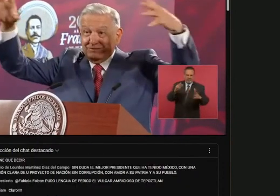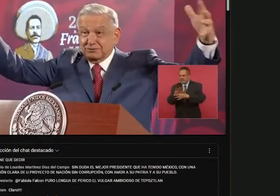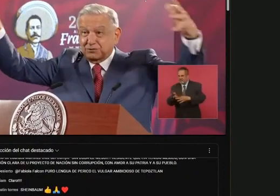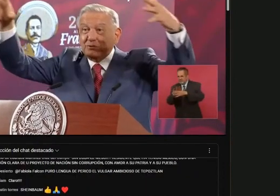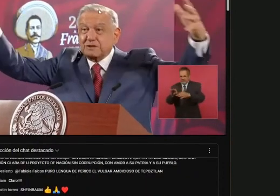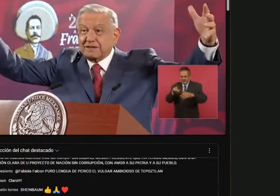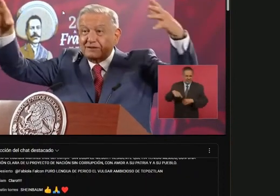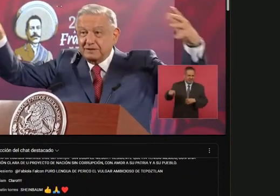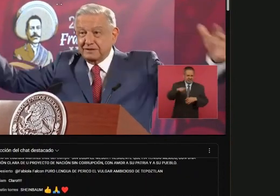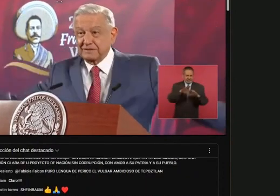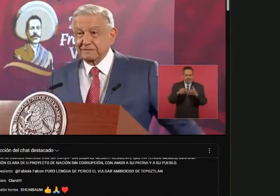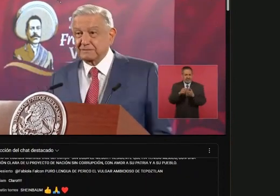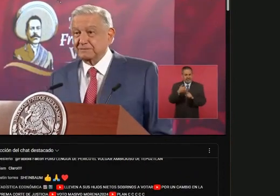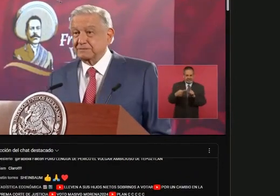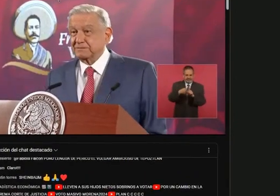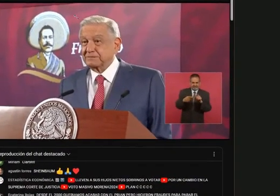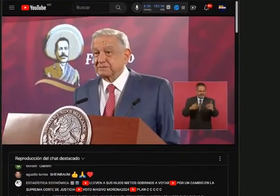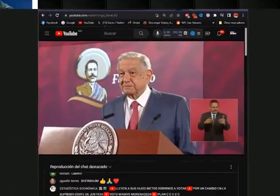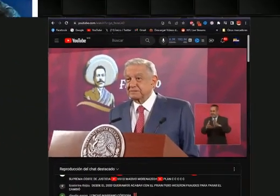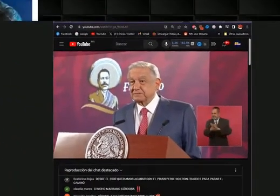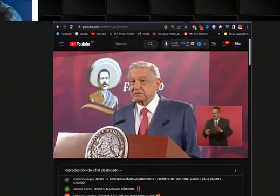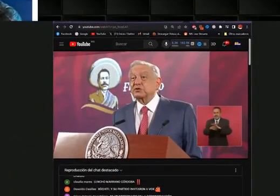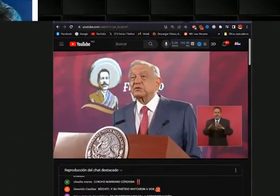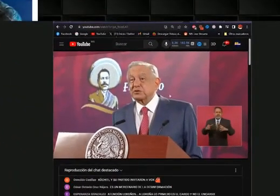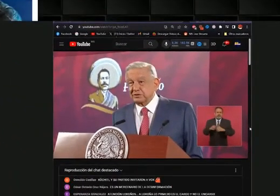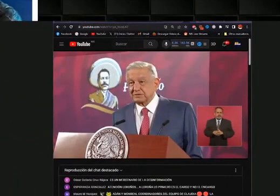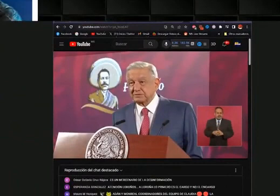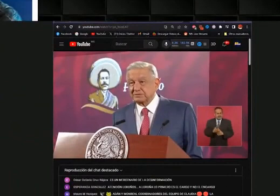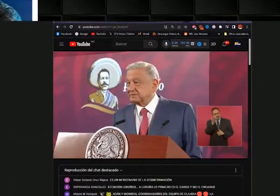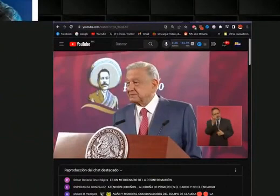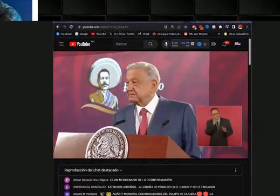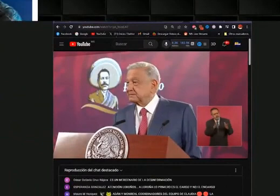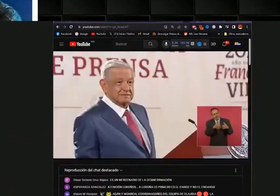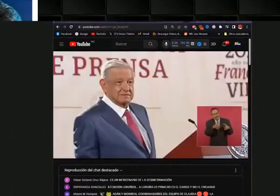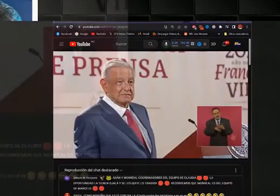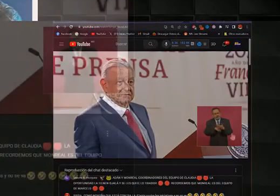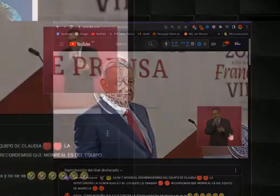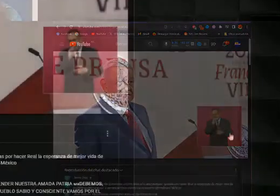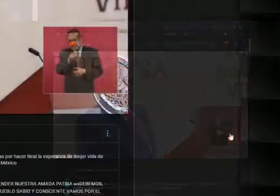sectores sobre todo de clase media conservadores